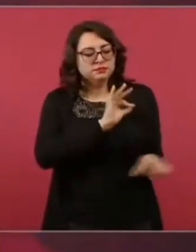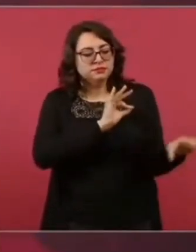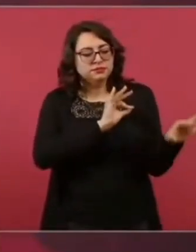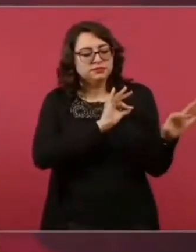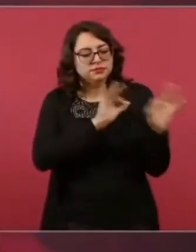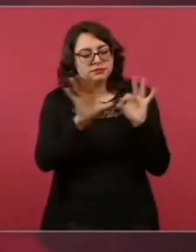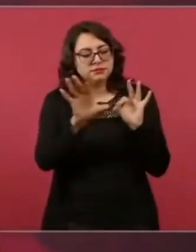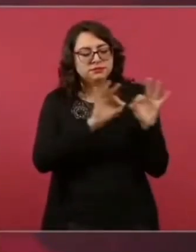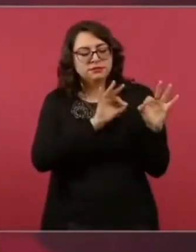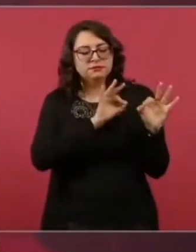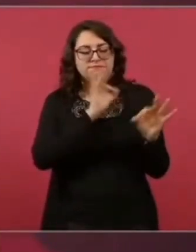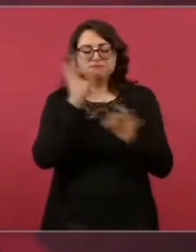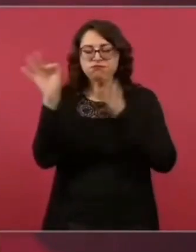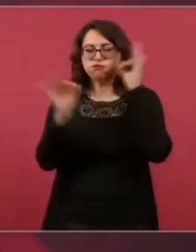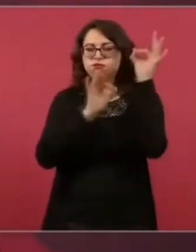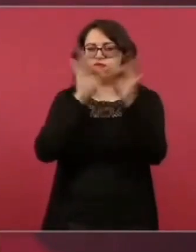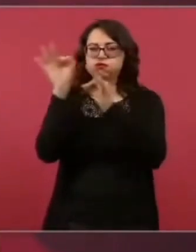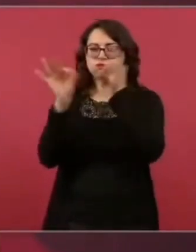un